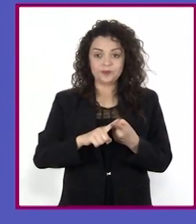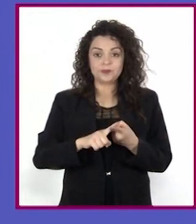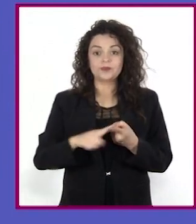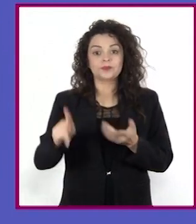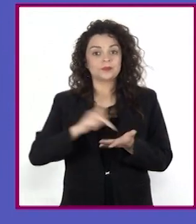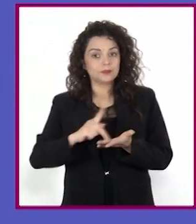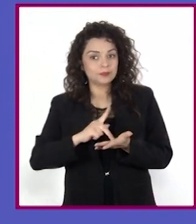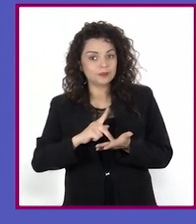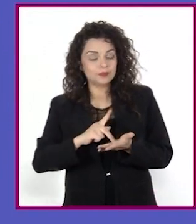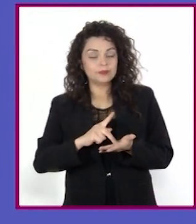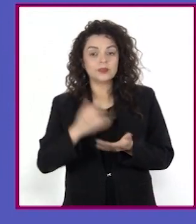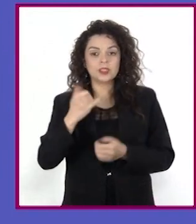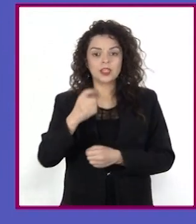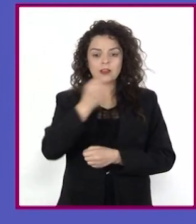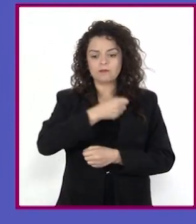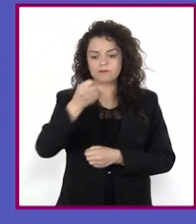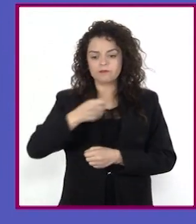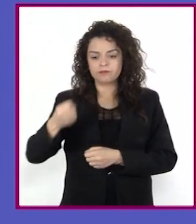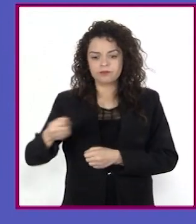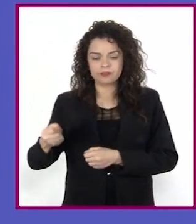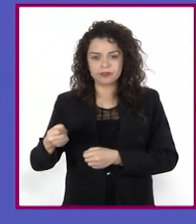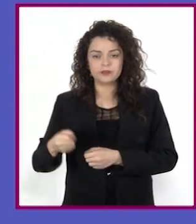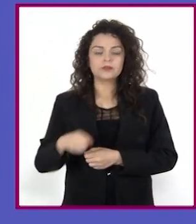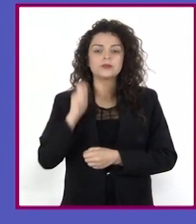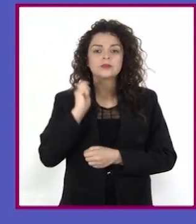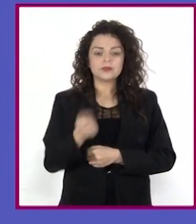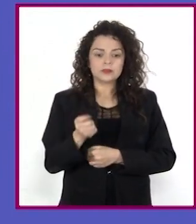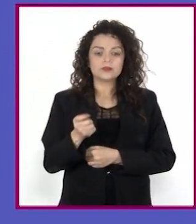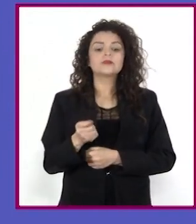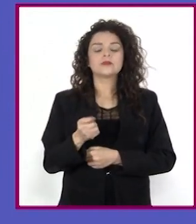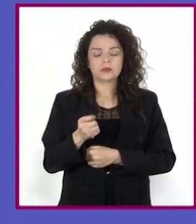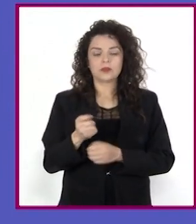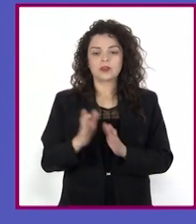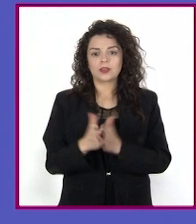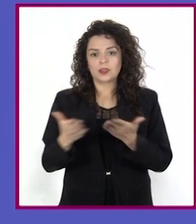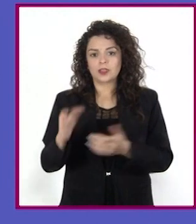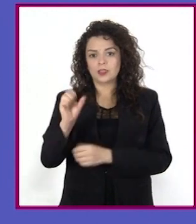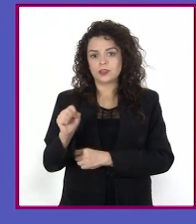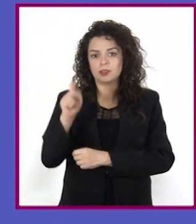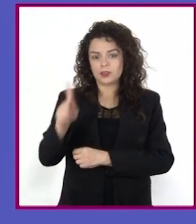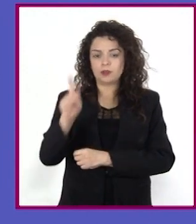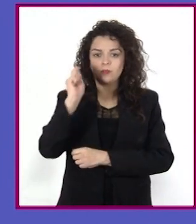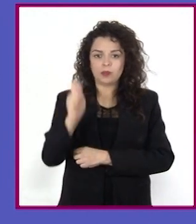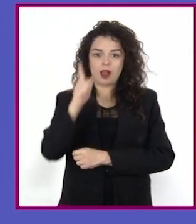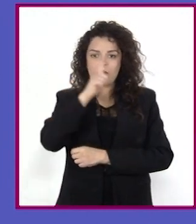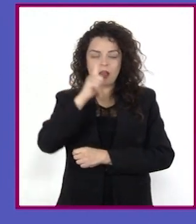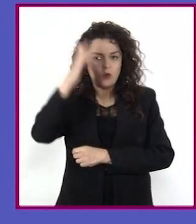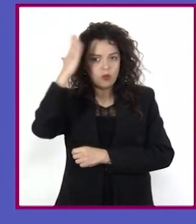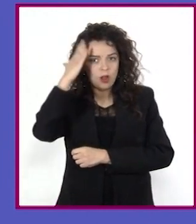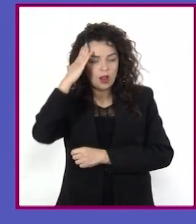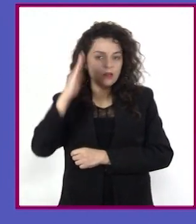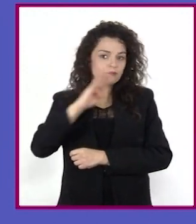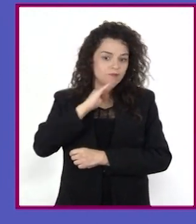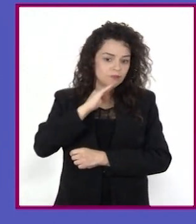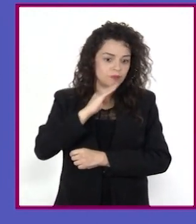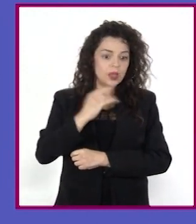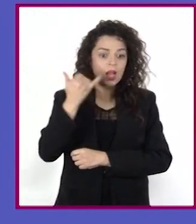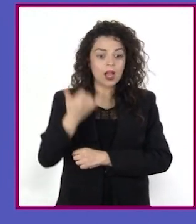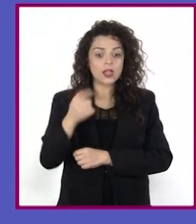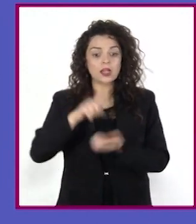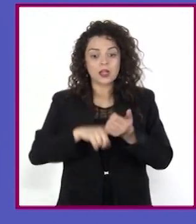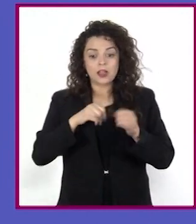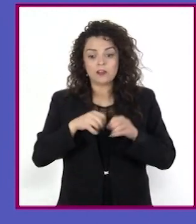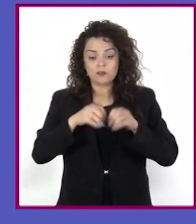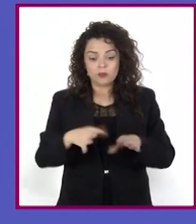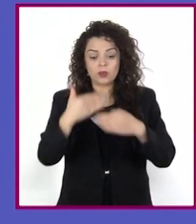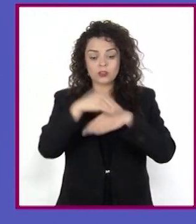y marcadores de texto, su libro de texto de lengua materna, la información sobre el tema de su monografía. Les